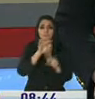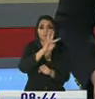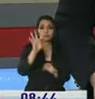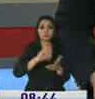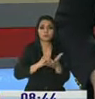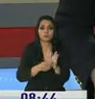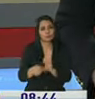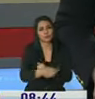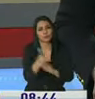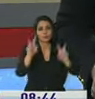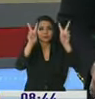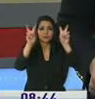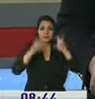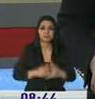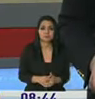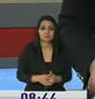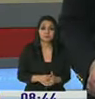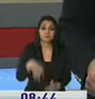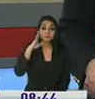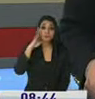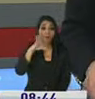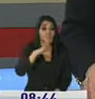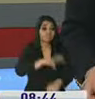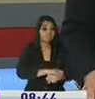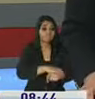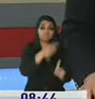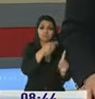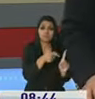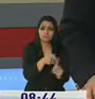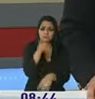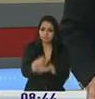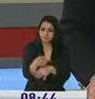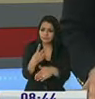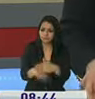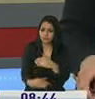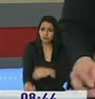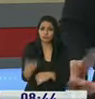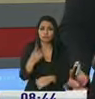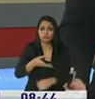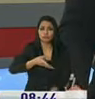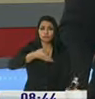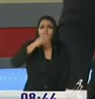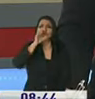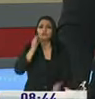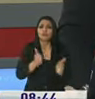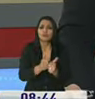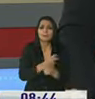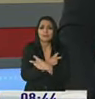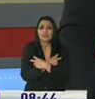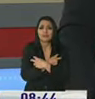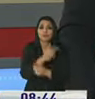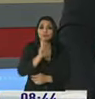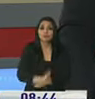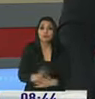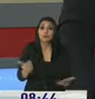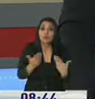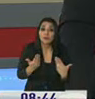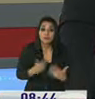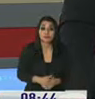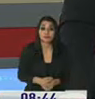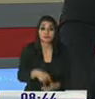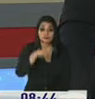8:44 a.m. En otros temas, la policía detuvo a un hombre acusado de obligar a sus dos hijos a ingerir una bebida con veneno en el suroeste de Guayaquil.